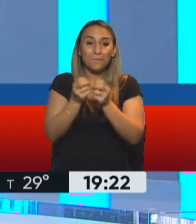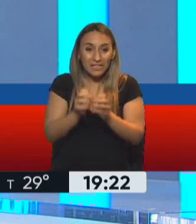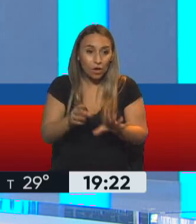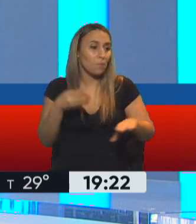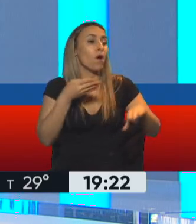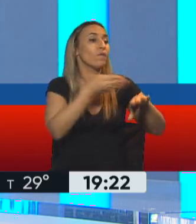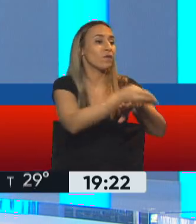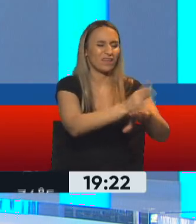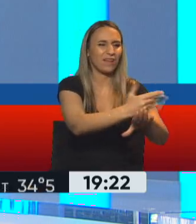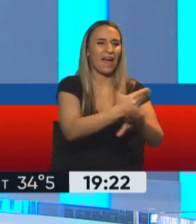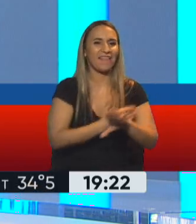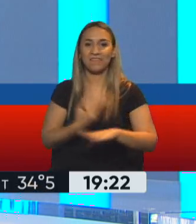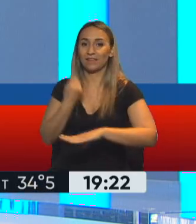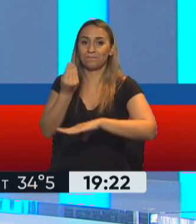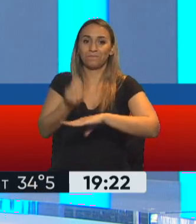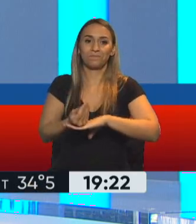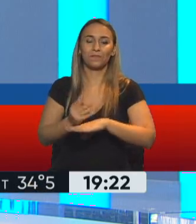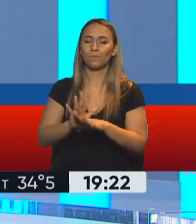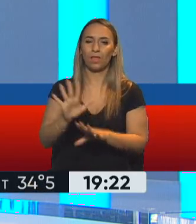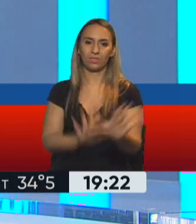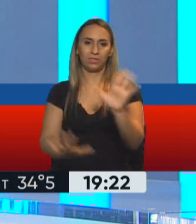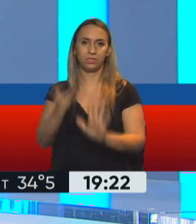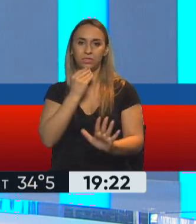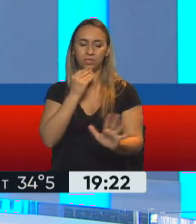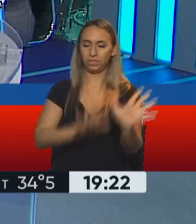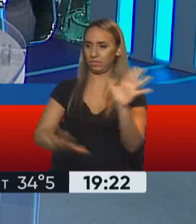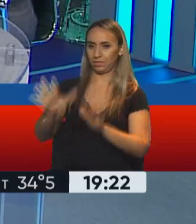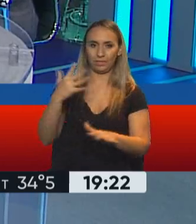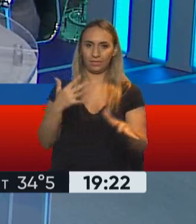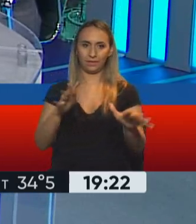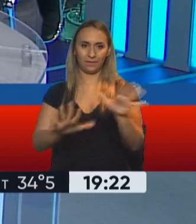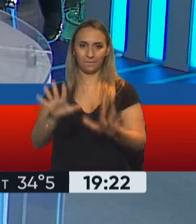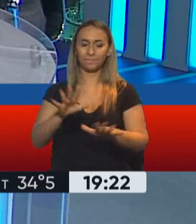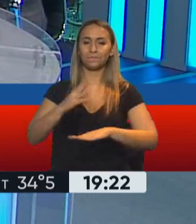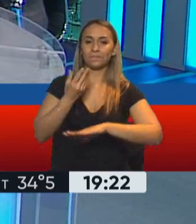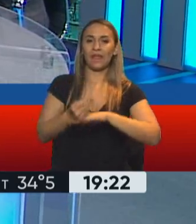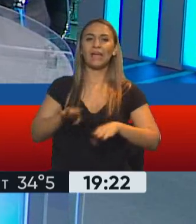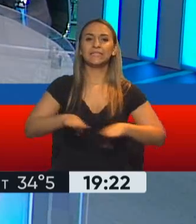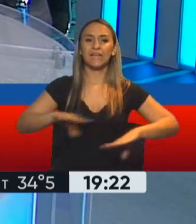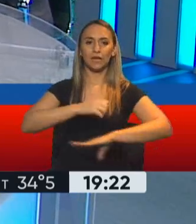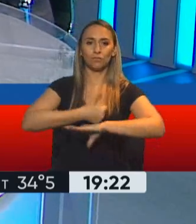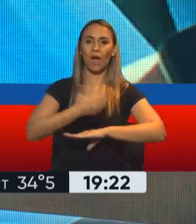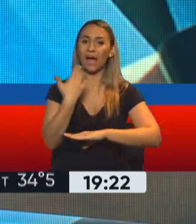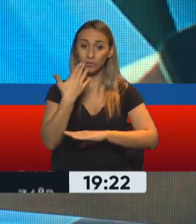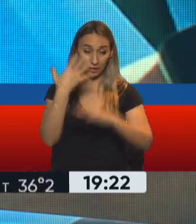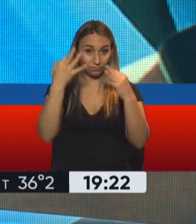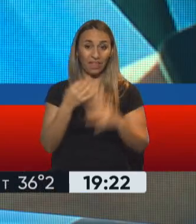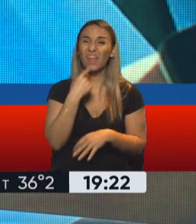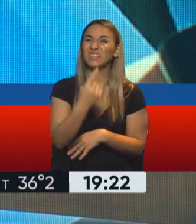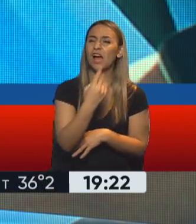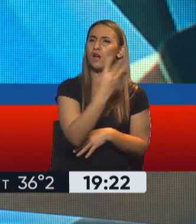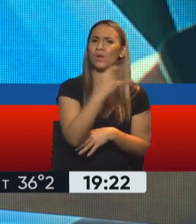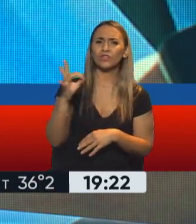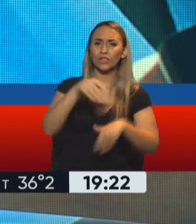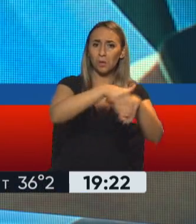juzgado, en un improvisado escenario en la que contrastó bastante con la expectativa, ¿no? Porque se hablaba de 400 micros, un dato